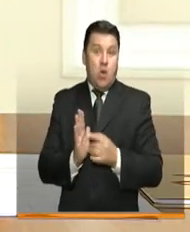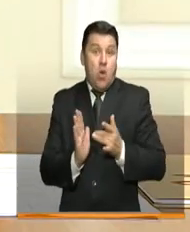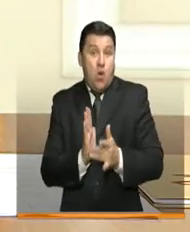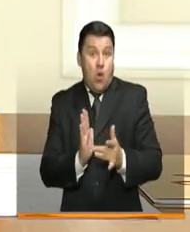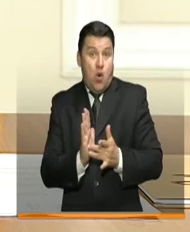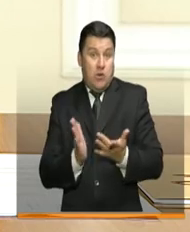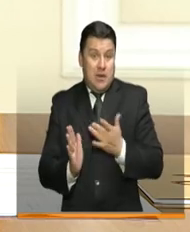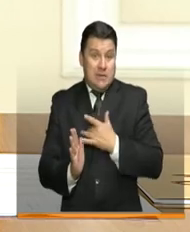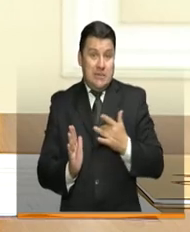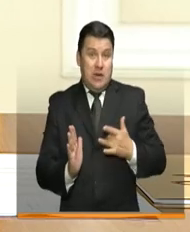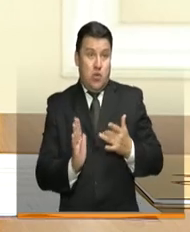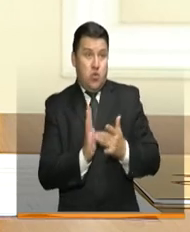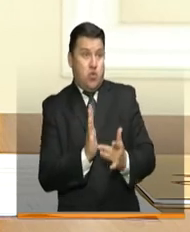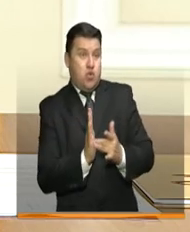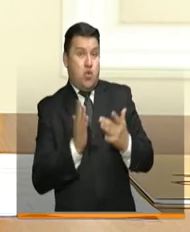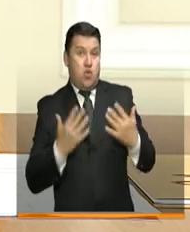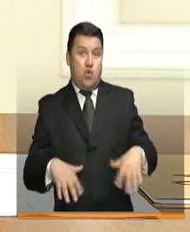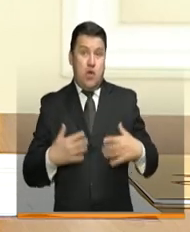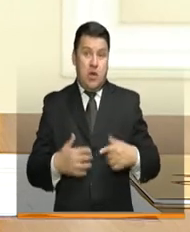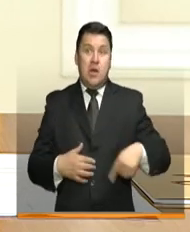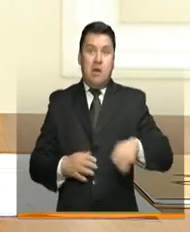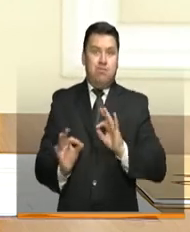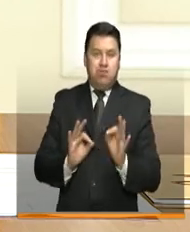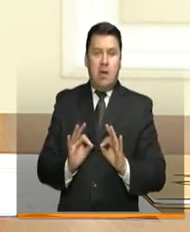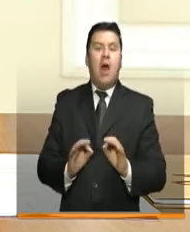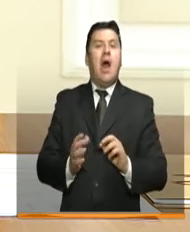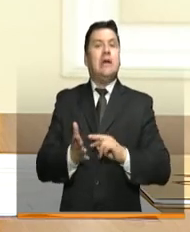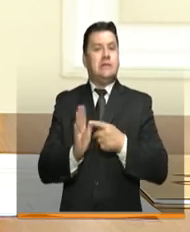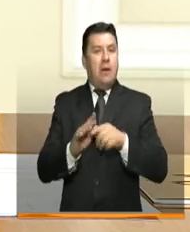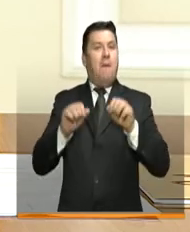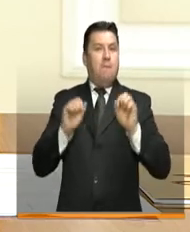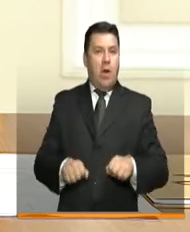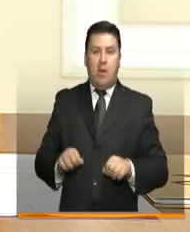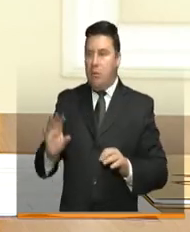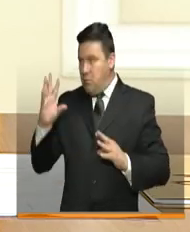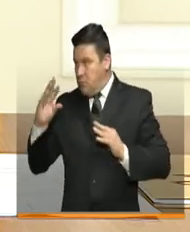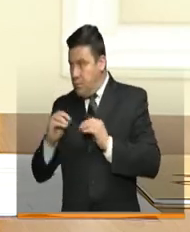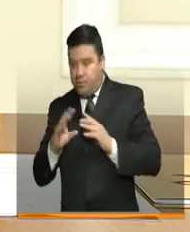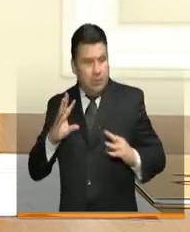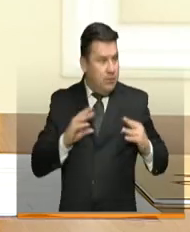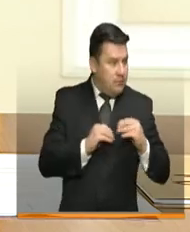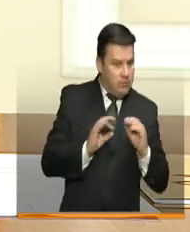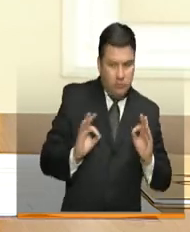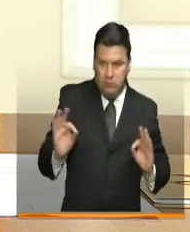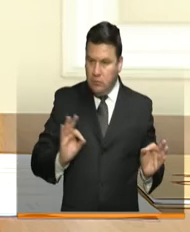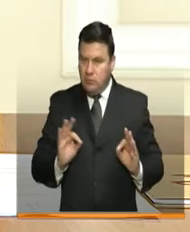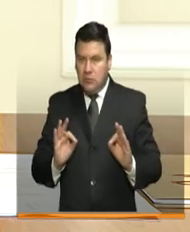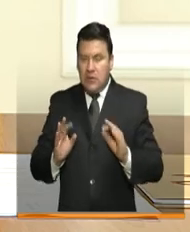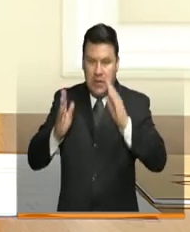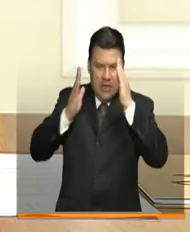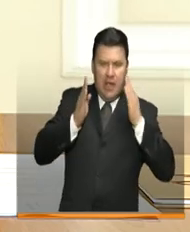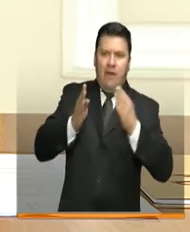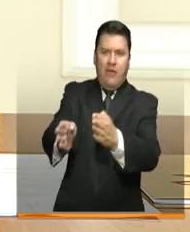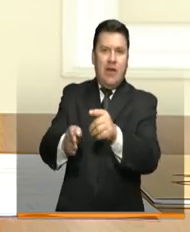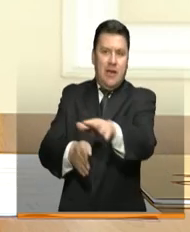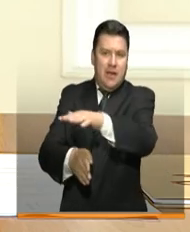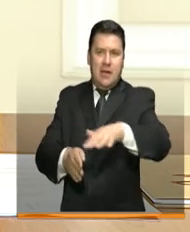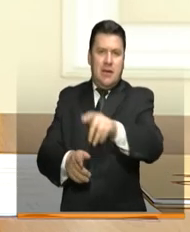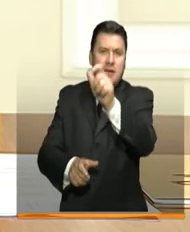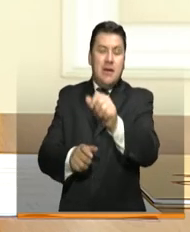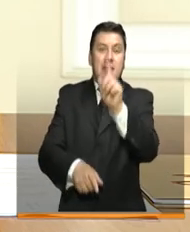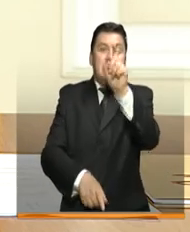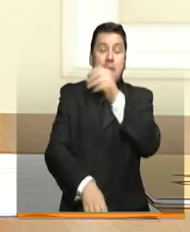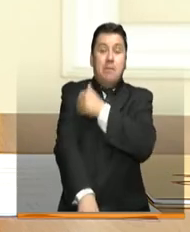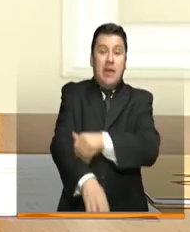emergencia sanitaria, sino que también muestra que se puede articular una logística para llegarle a esos más de 6 millones de